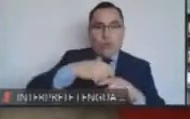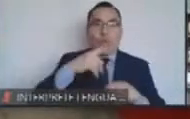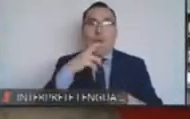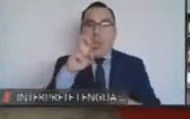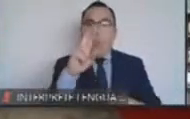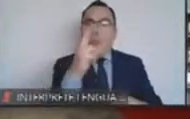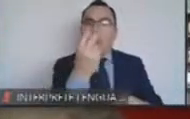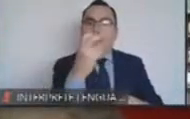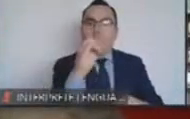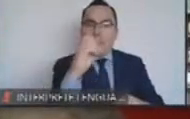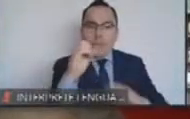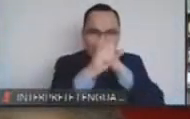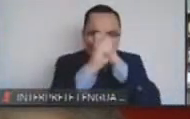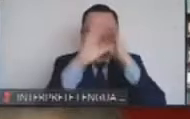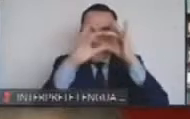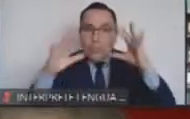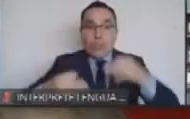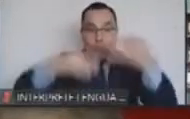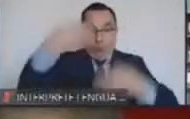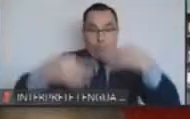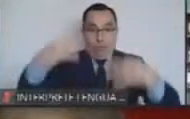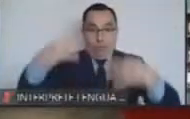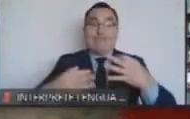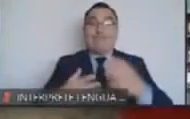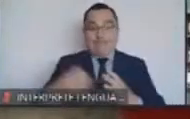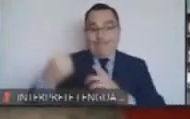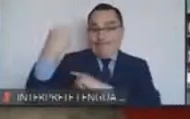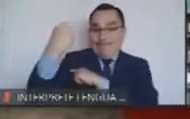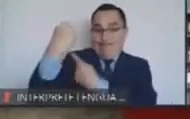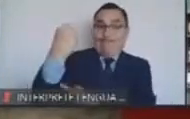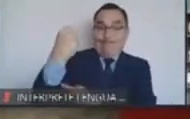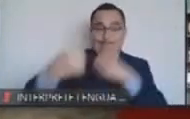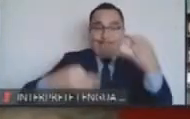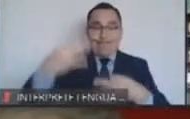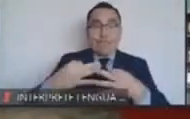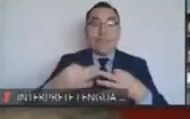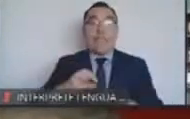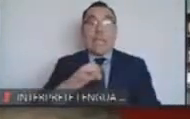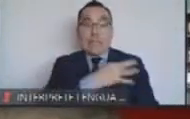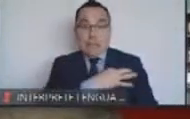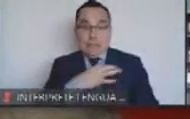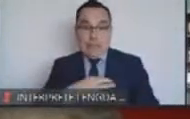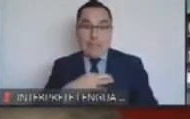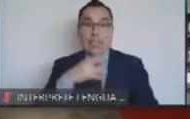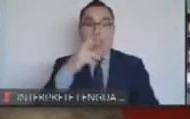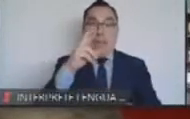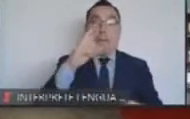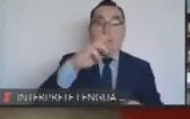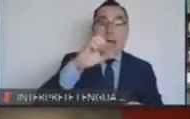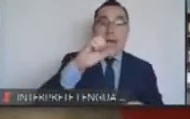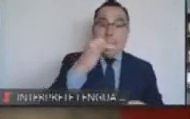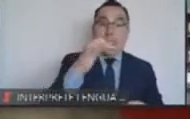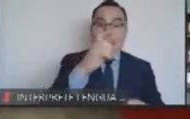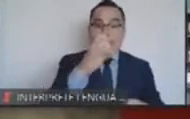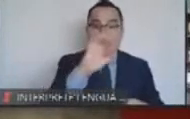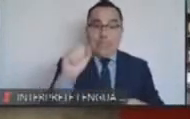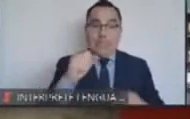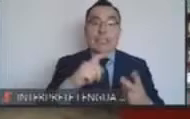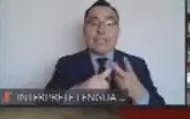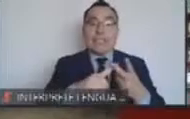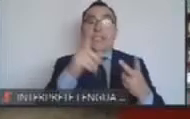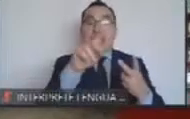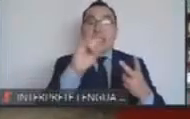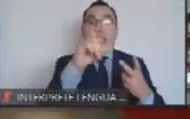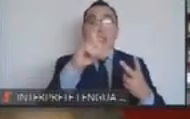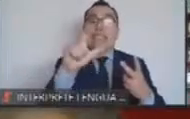y transparencia en el Poder Judicial. Aquí, la ministra Rosa María Maggi y los ministros Mauricio Silva